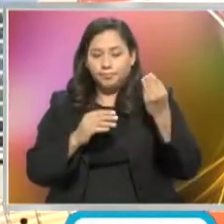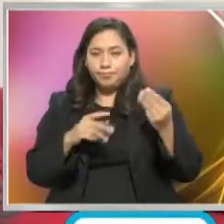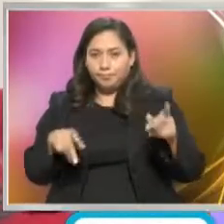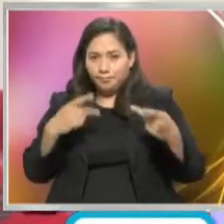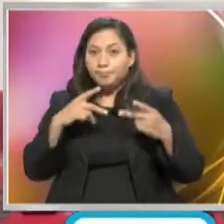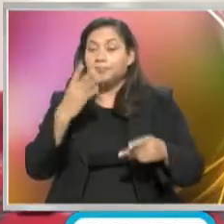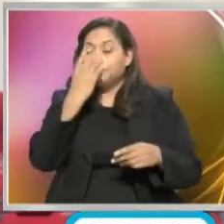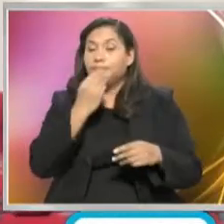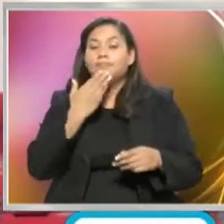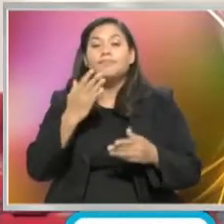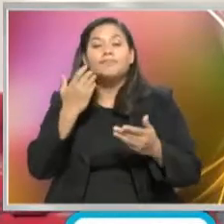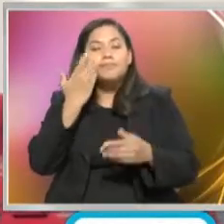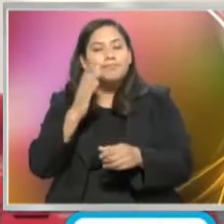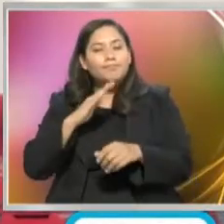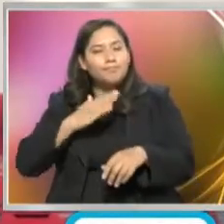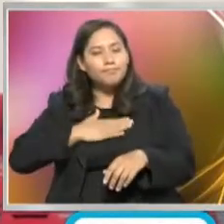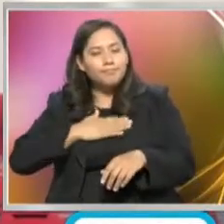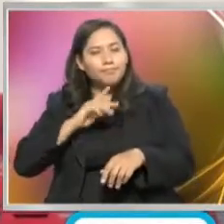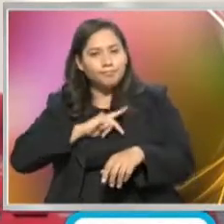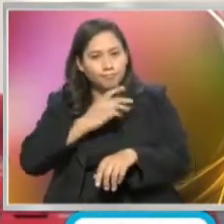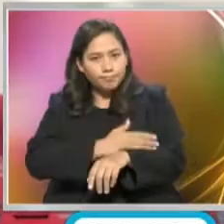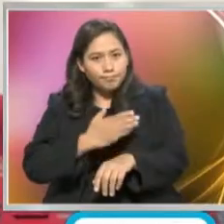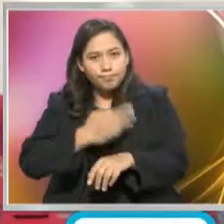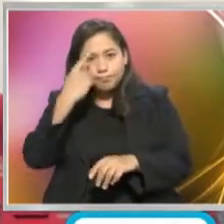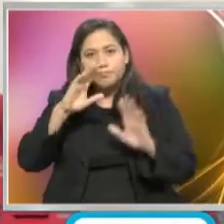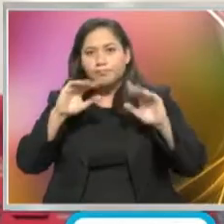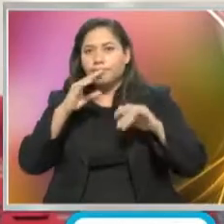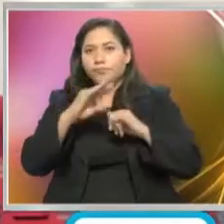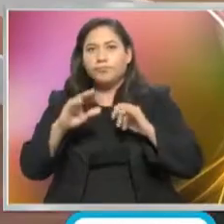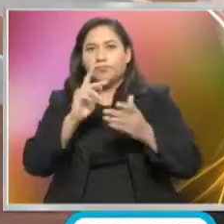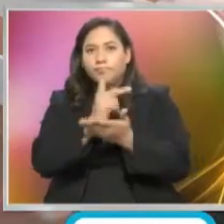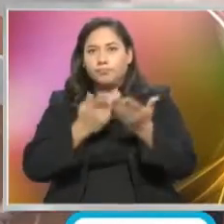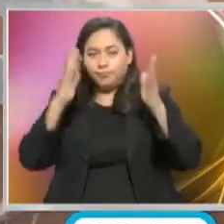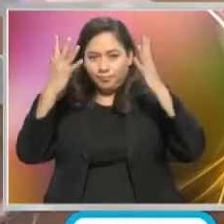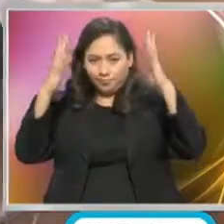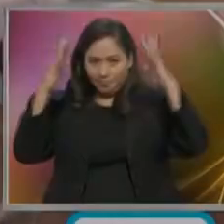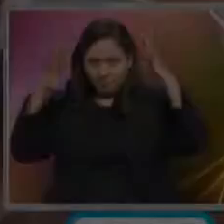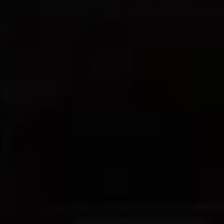Maravilloso. Y quiero llamar a mis compañeros para despedir este programa. De verdad, felicidades.